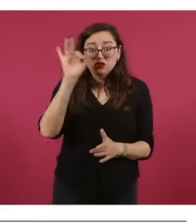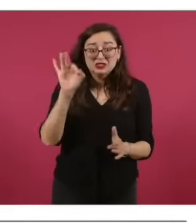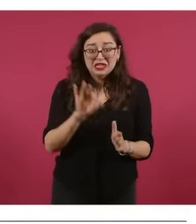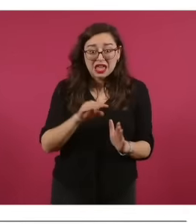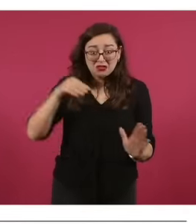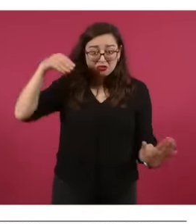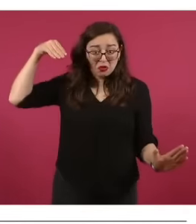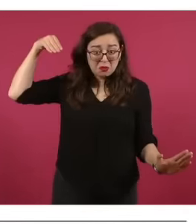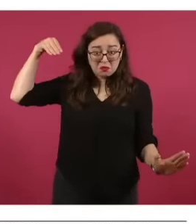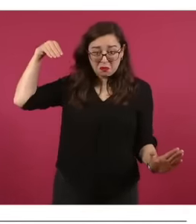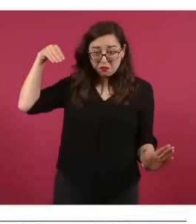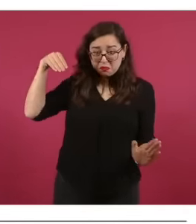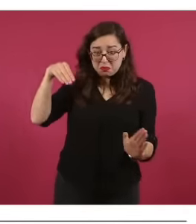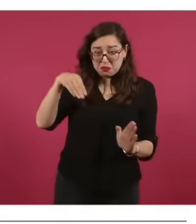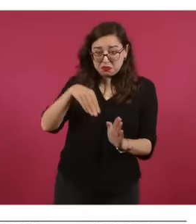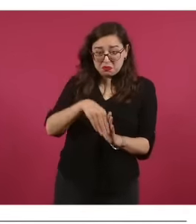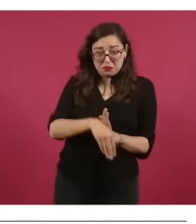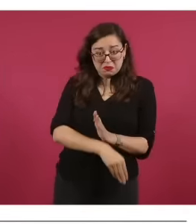te devaluó el peso.